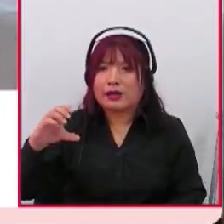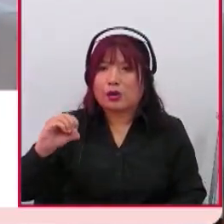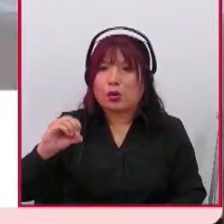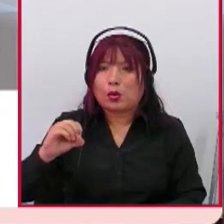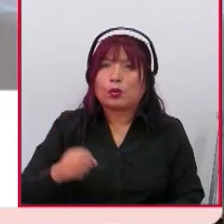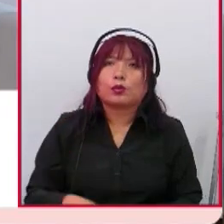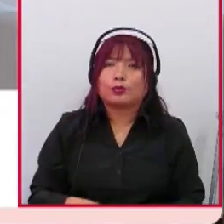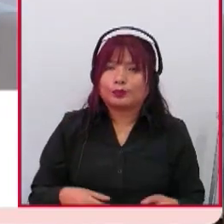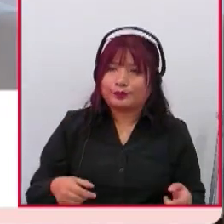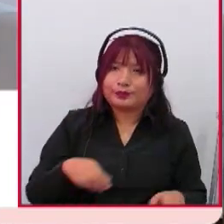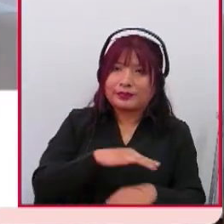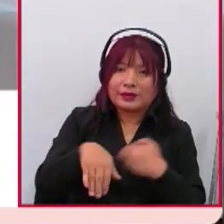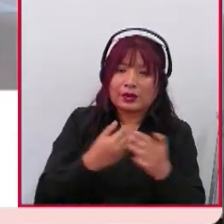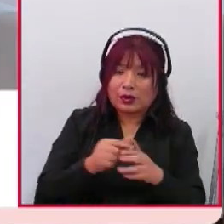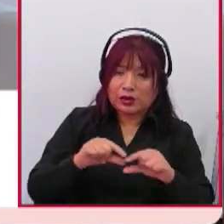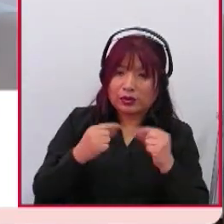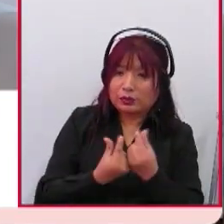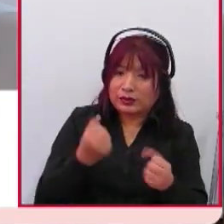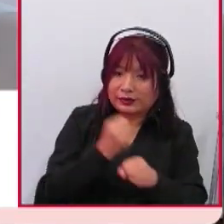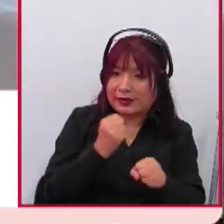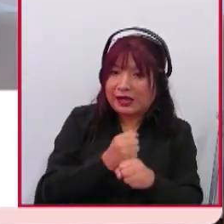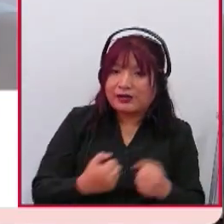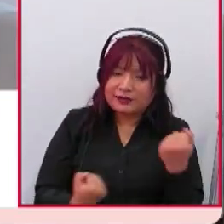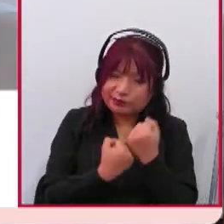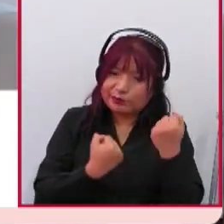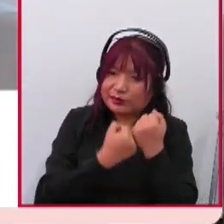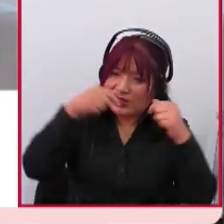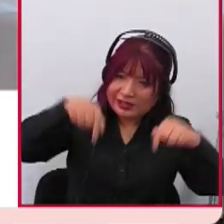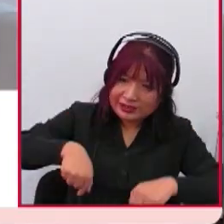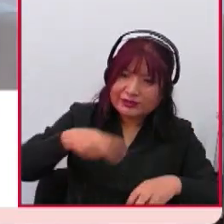molibdeno. Y nunca olvidemos